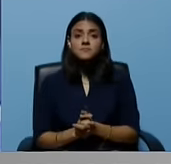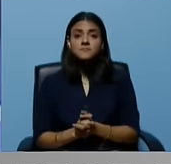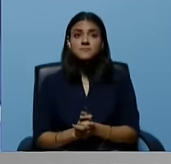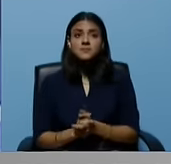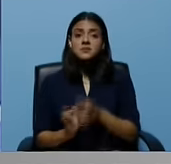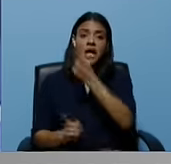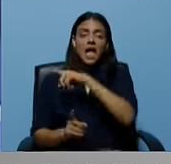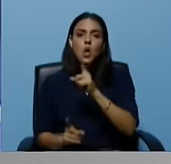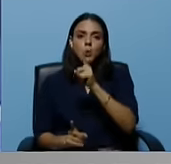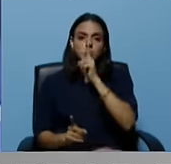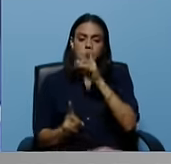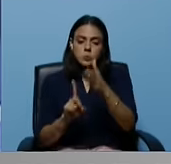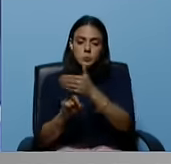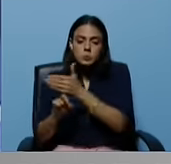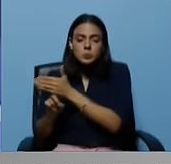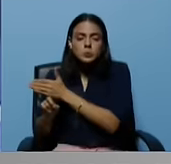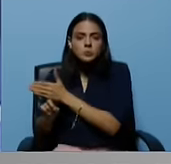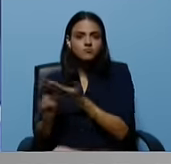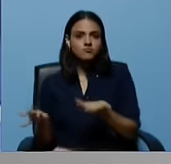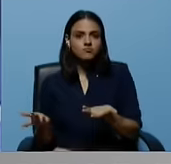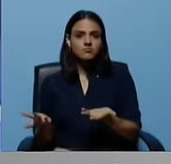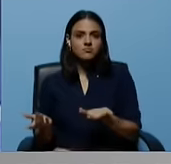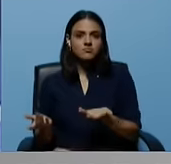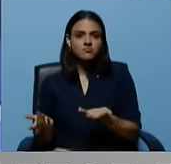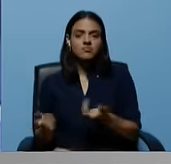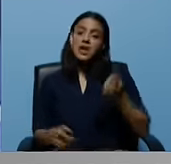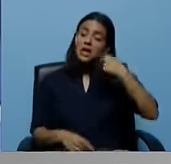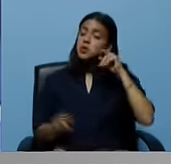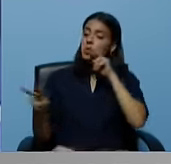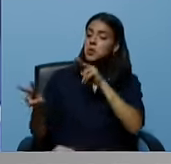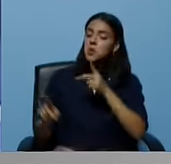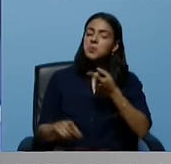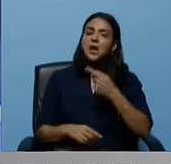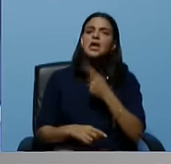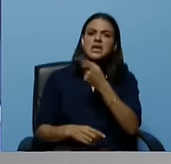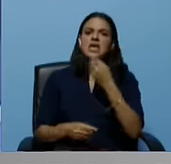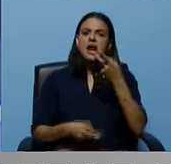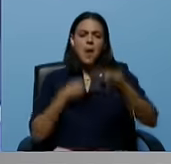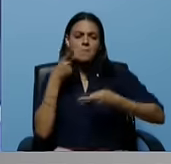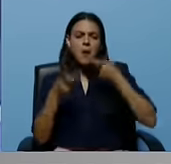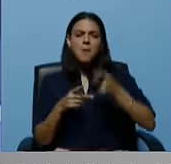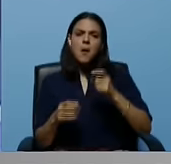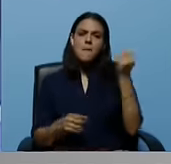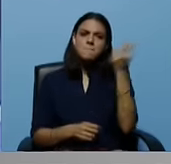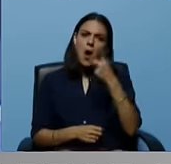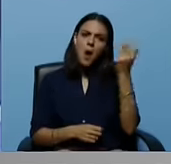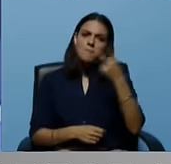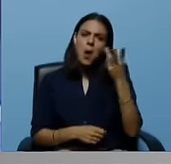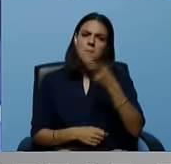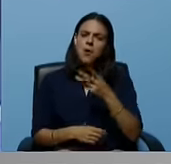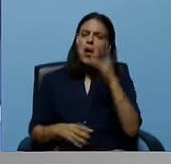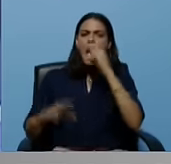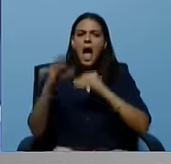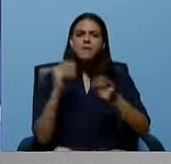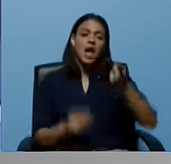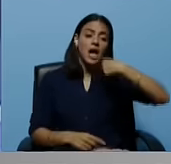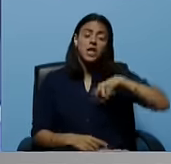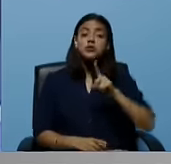Callado. Iba el señor González Urrutia y hablaba sandeces con Blinken.